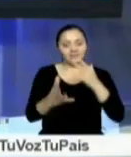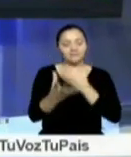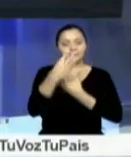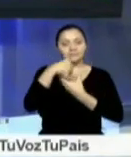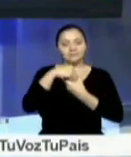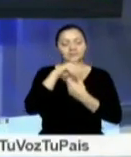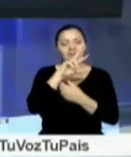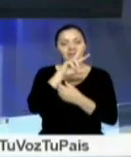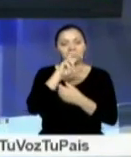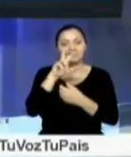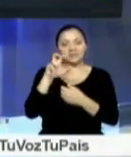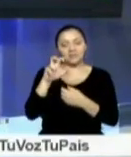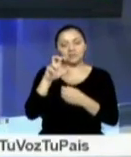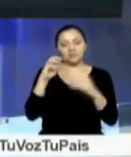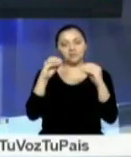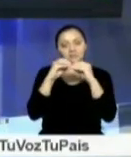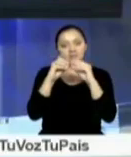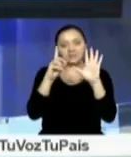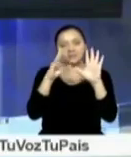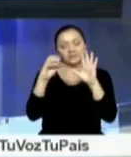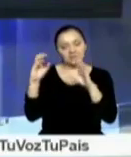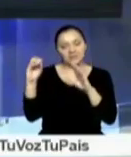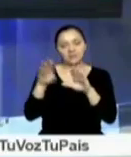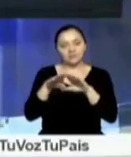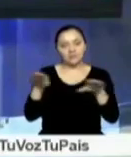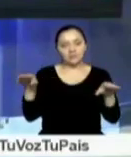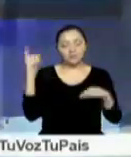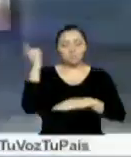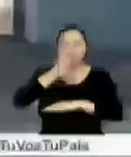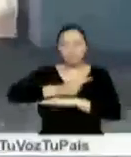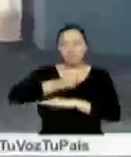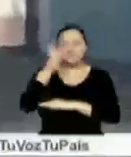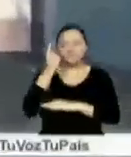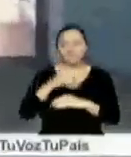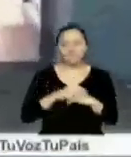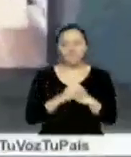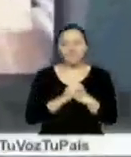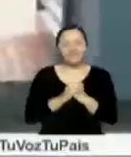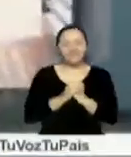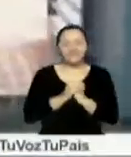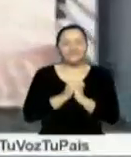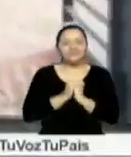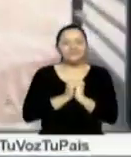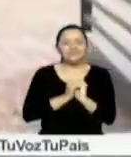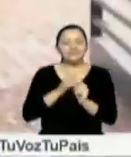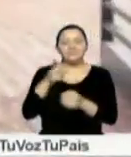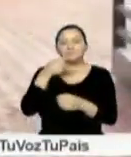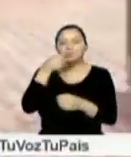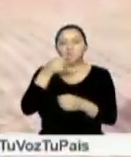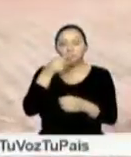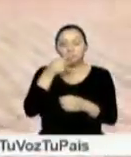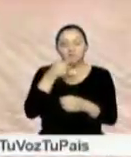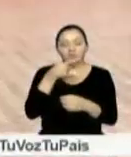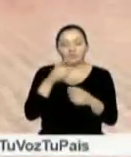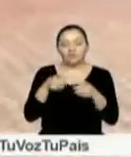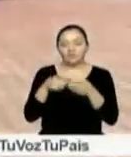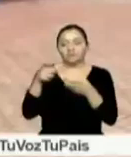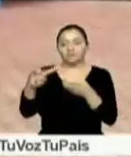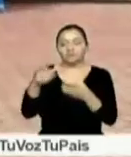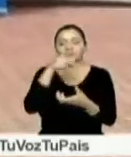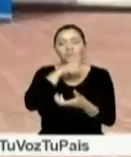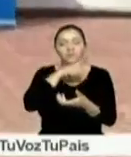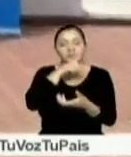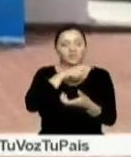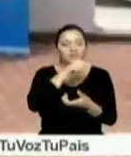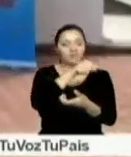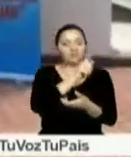entre 300 y 600 estudiantes por jornada los cantones portoviejo Santa Ana y chone en la provincia de